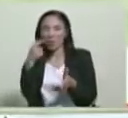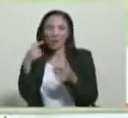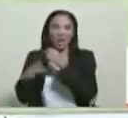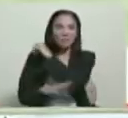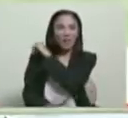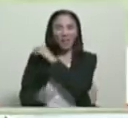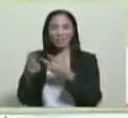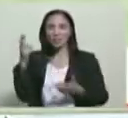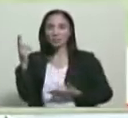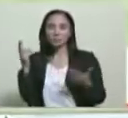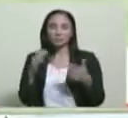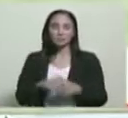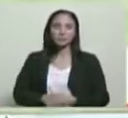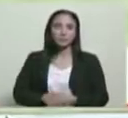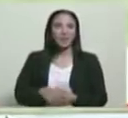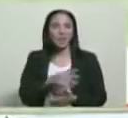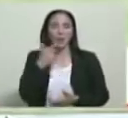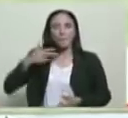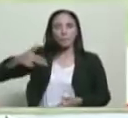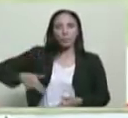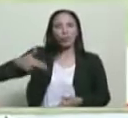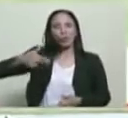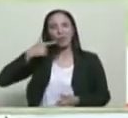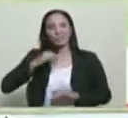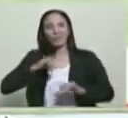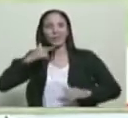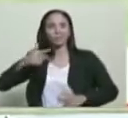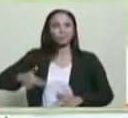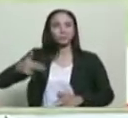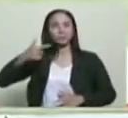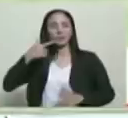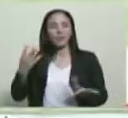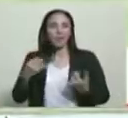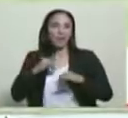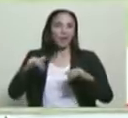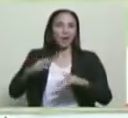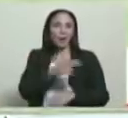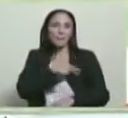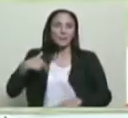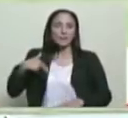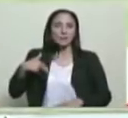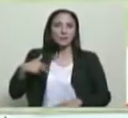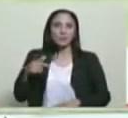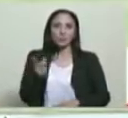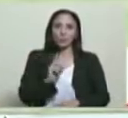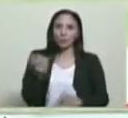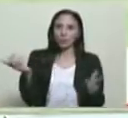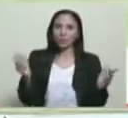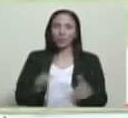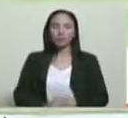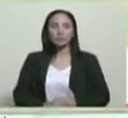Y de repente cree que tener una pistola 9 milímetros aquí es la vida. Es la vida, no, es la muerte.